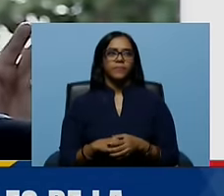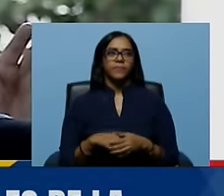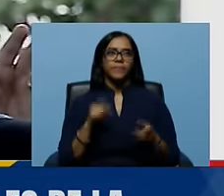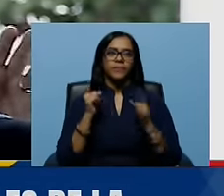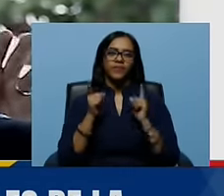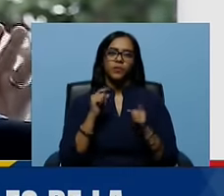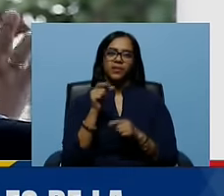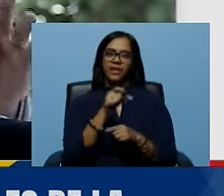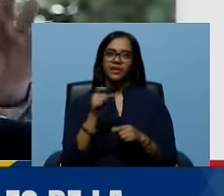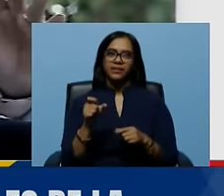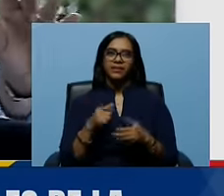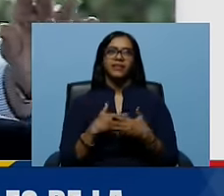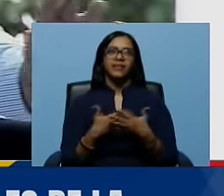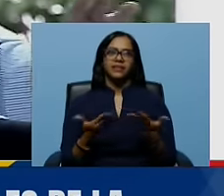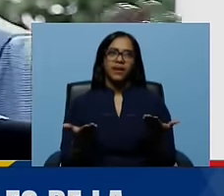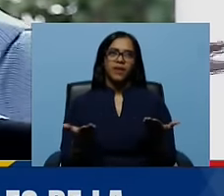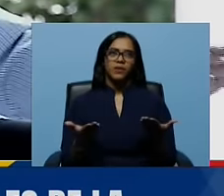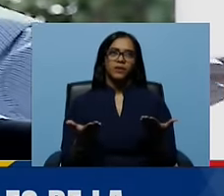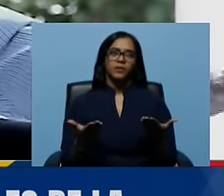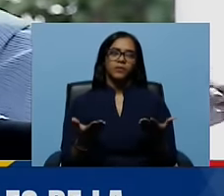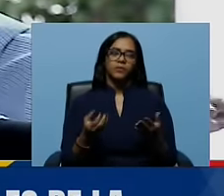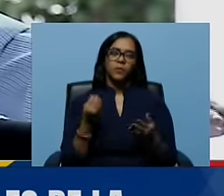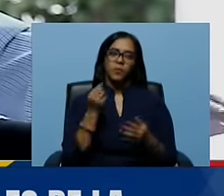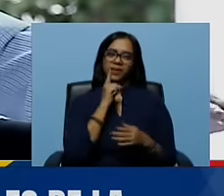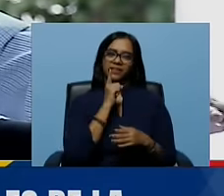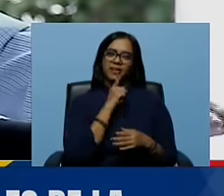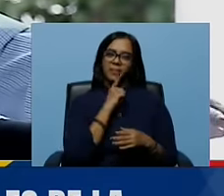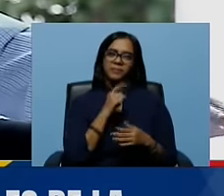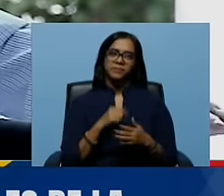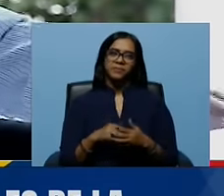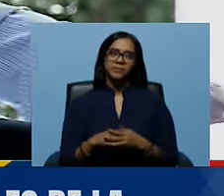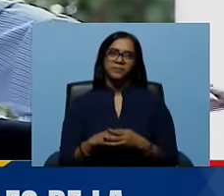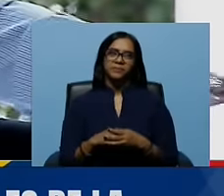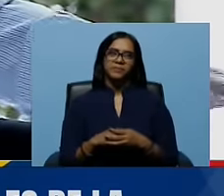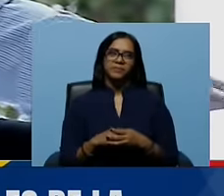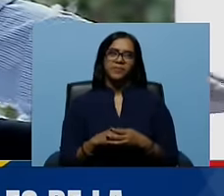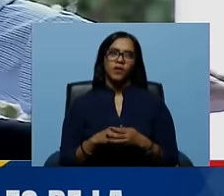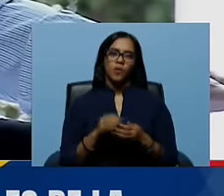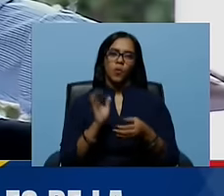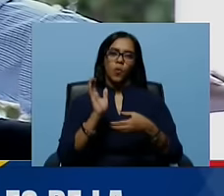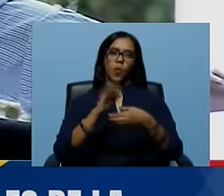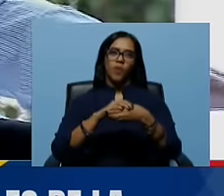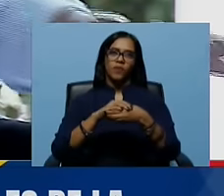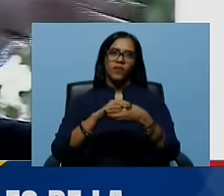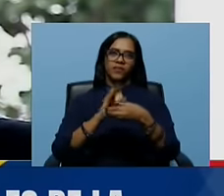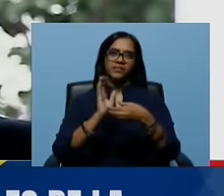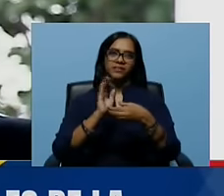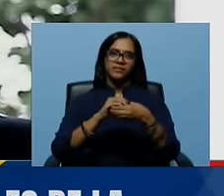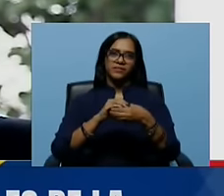le regalo, ¿cómo es que llaman? Un cofre,